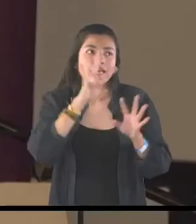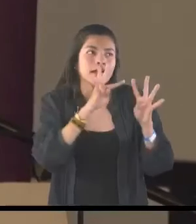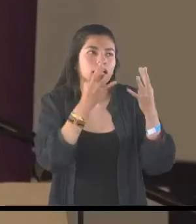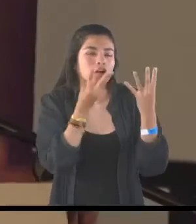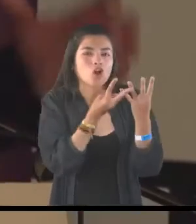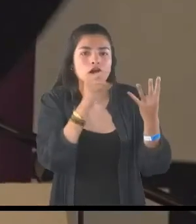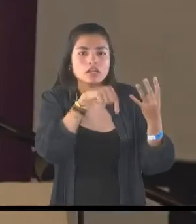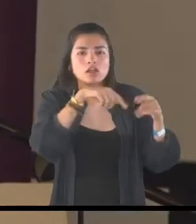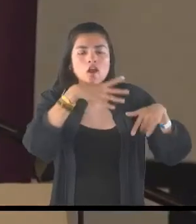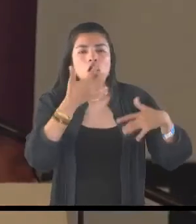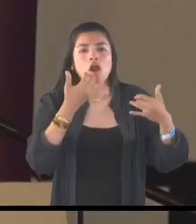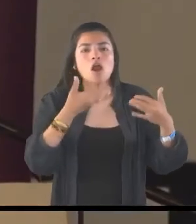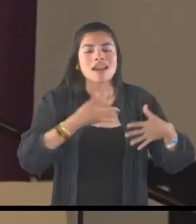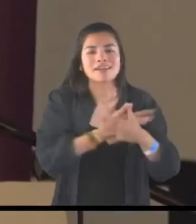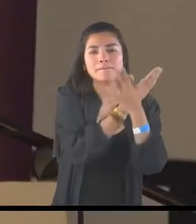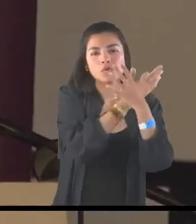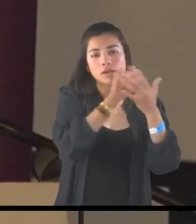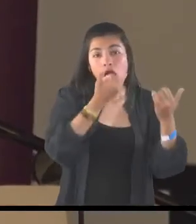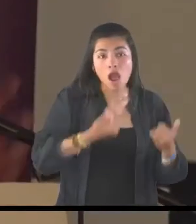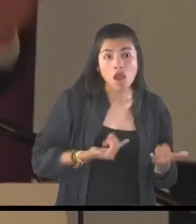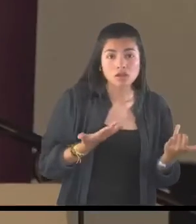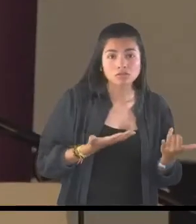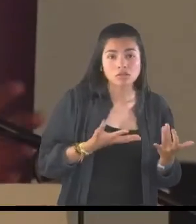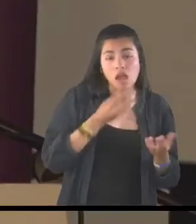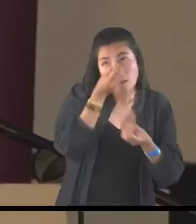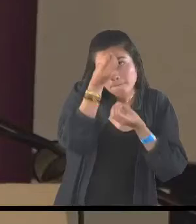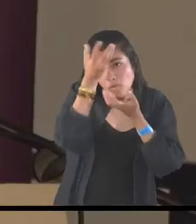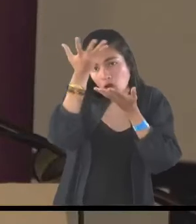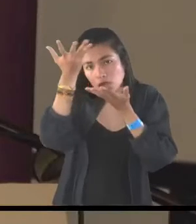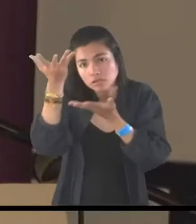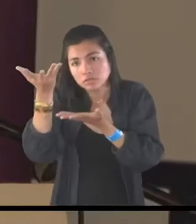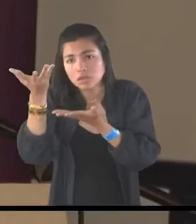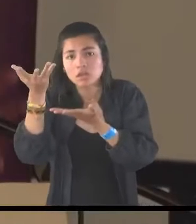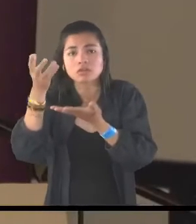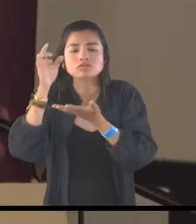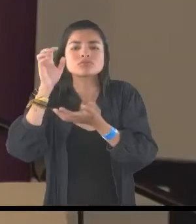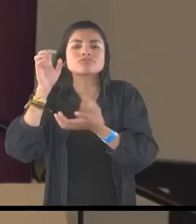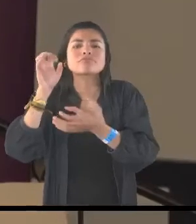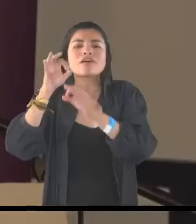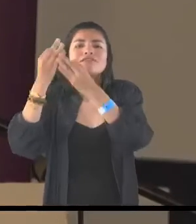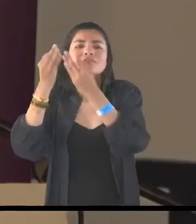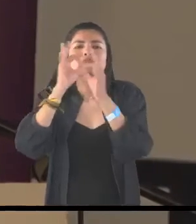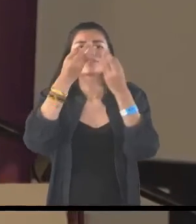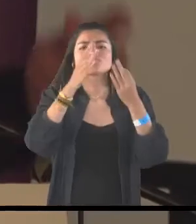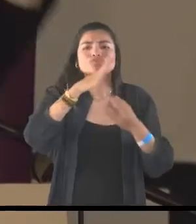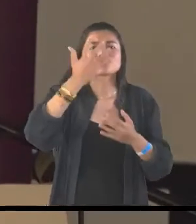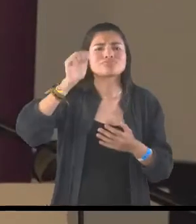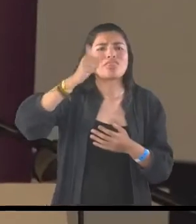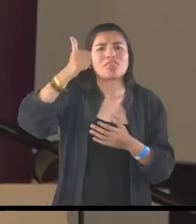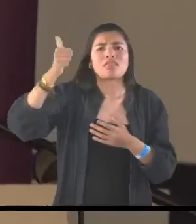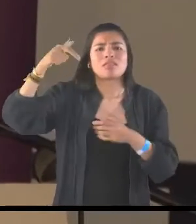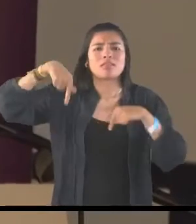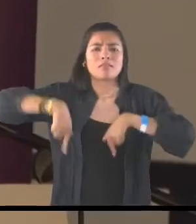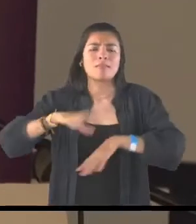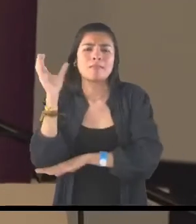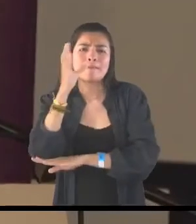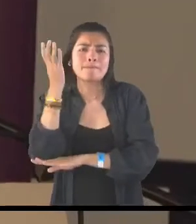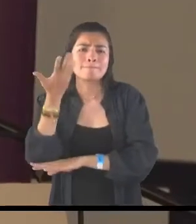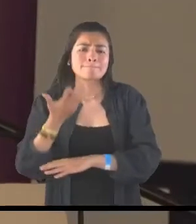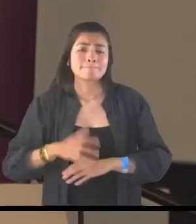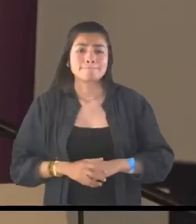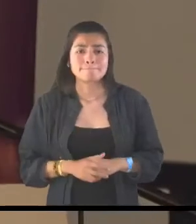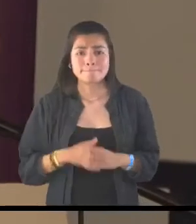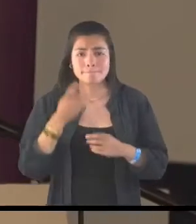República hoy es obedecer a unos patrones que son los que mandan en la economía en Colombia, por intereses